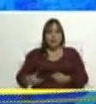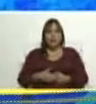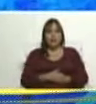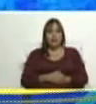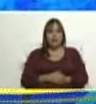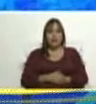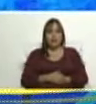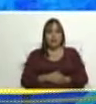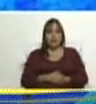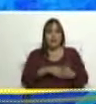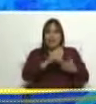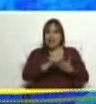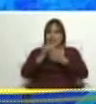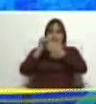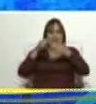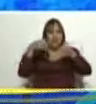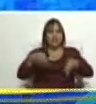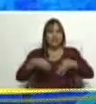Infinito,